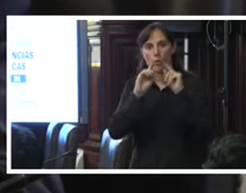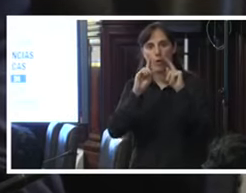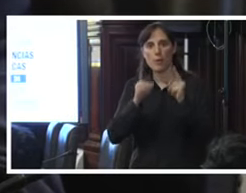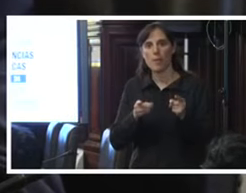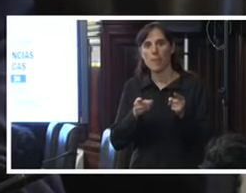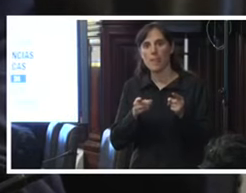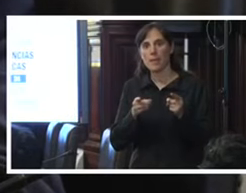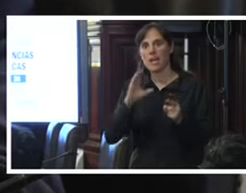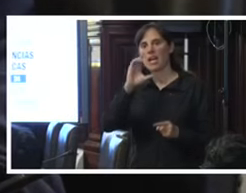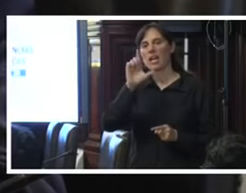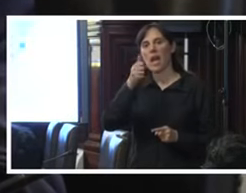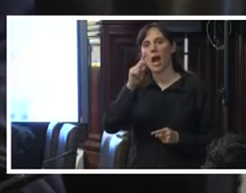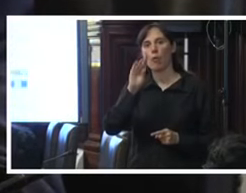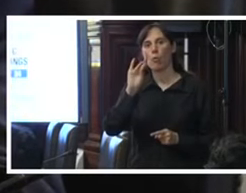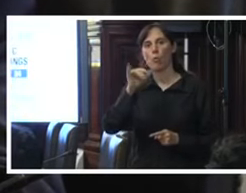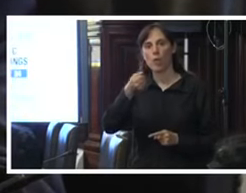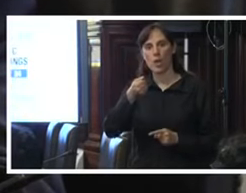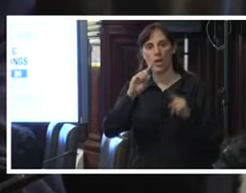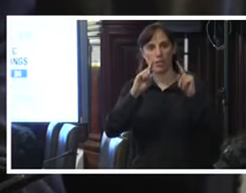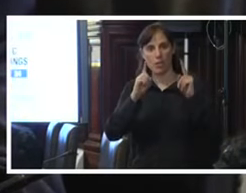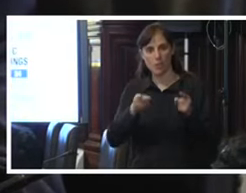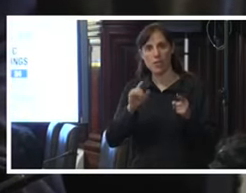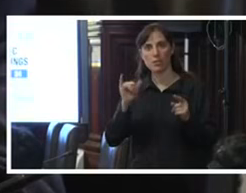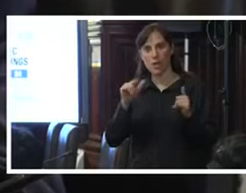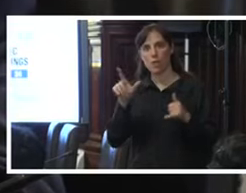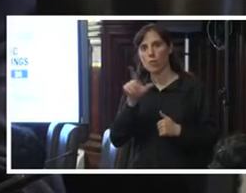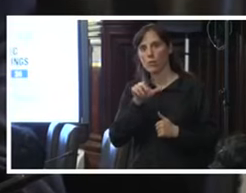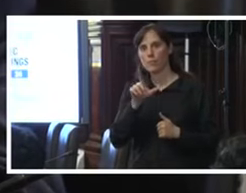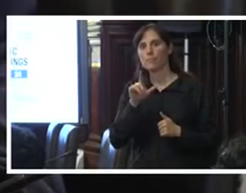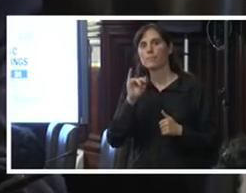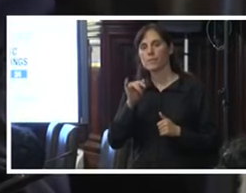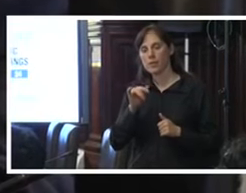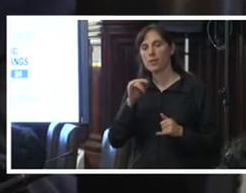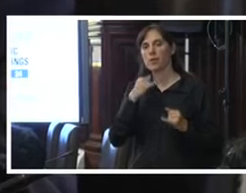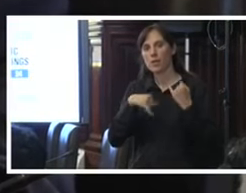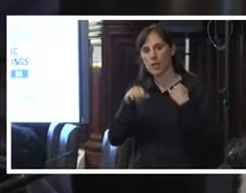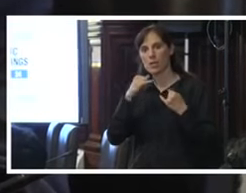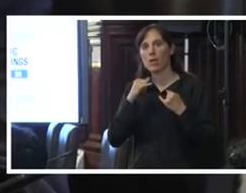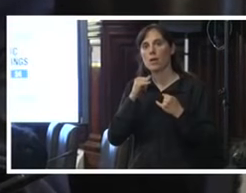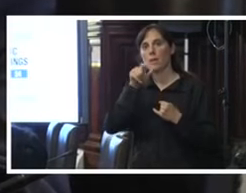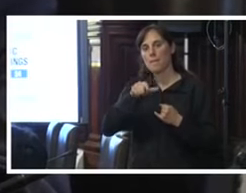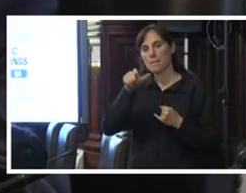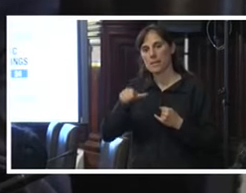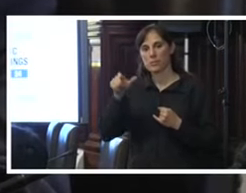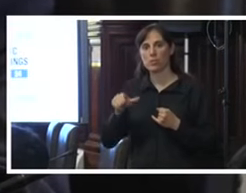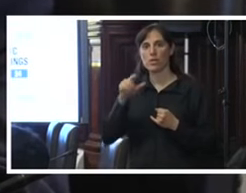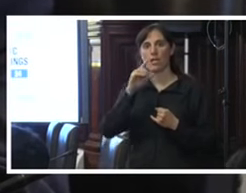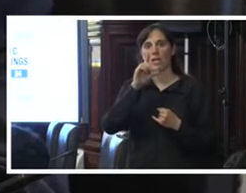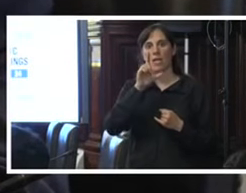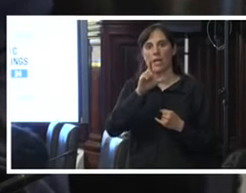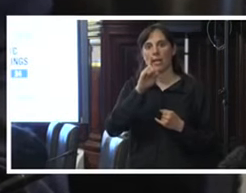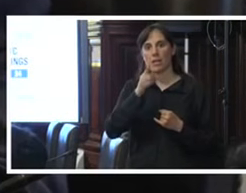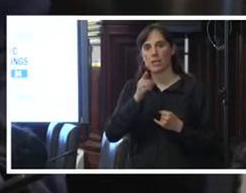maría claudia pulido soy francisco eguiguren presidente de la comisión y relator para los derechos de las personas el eje betty